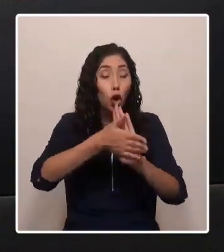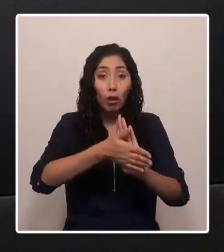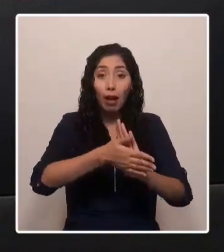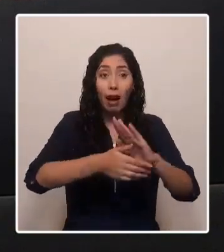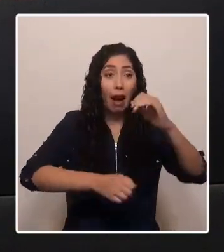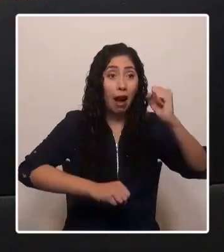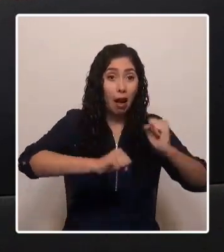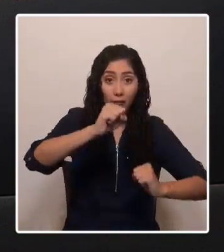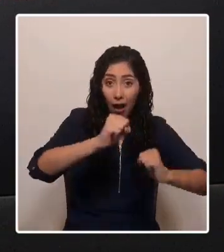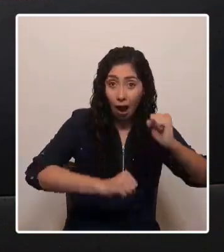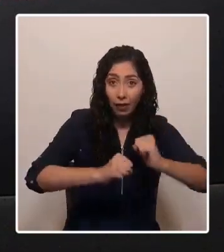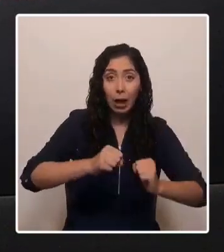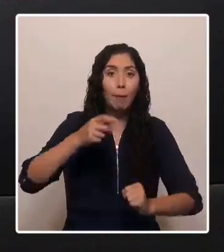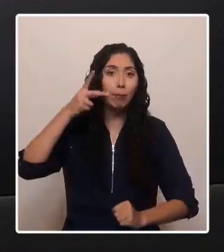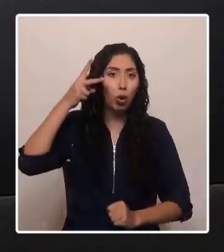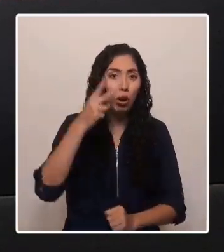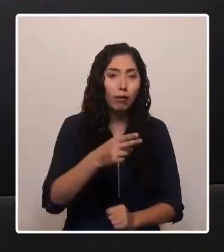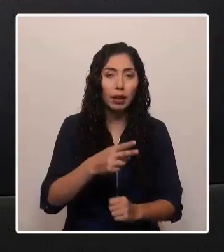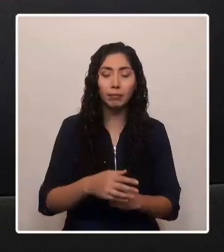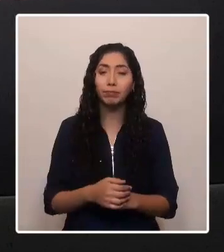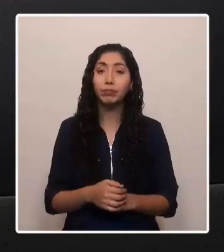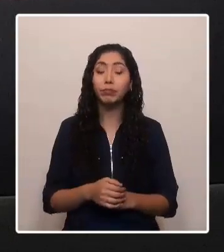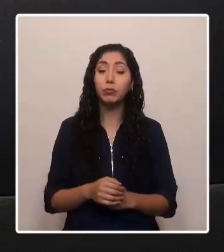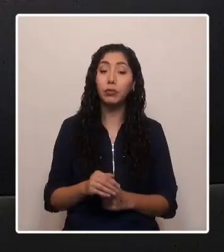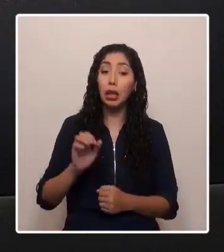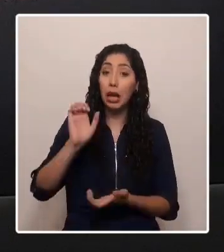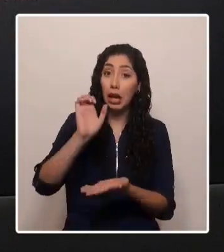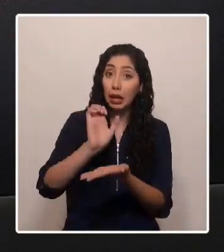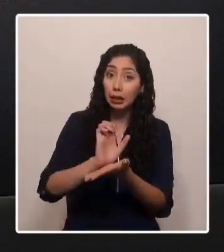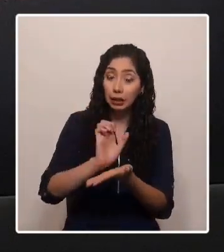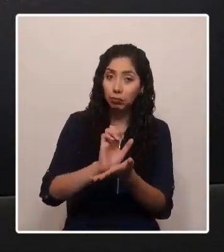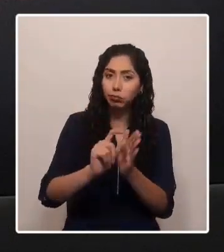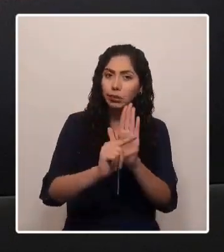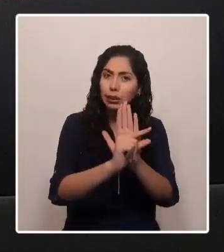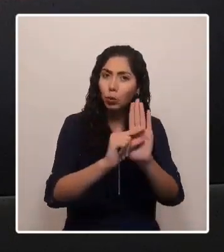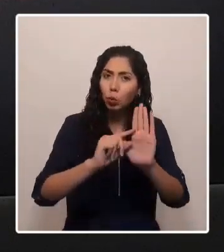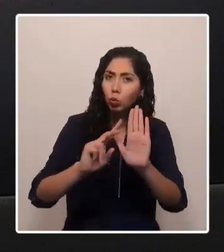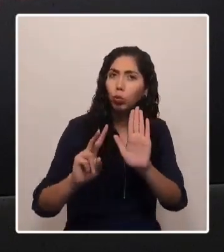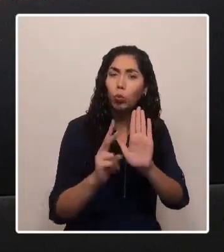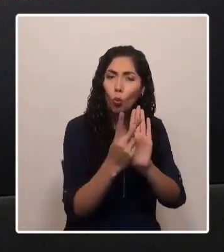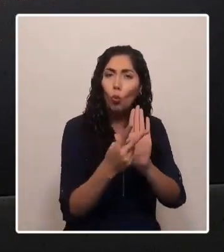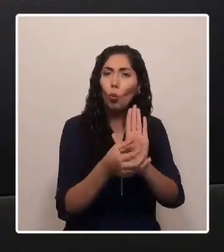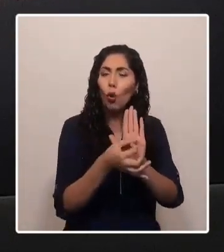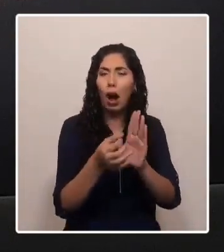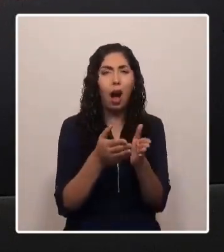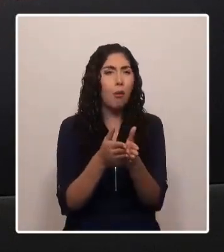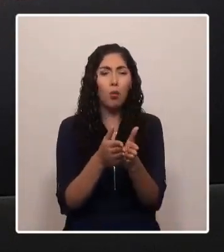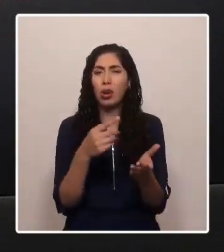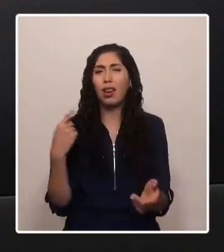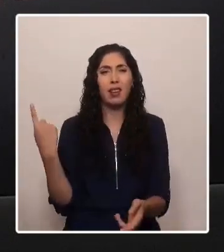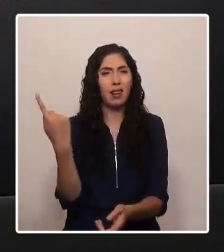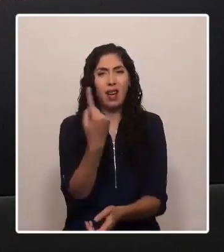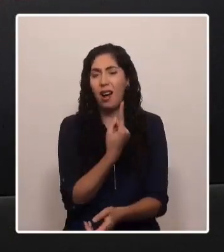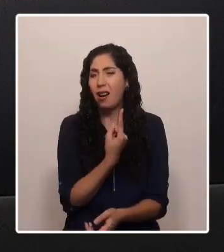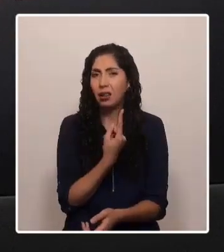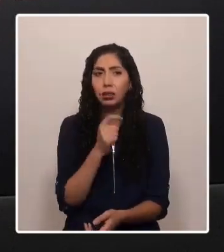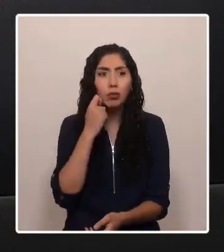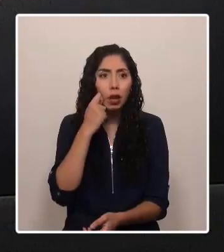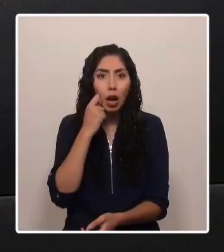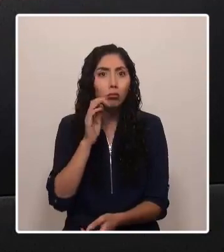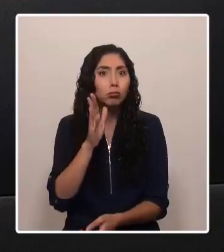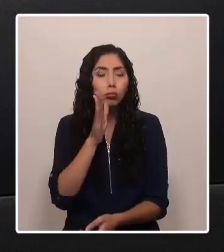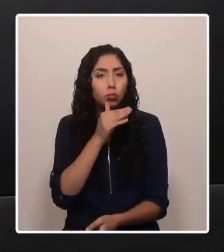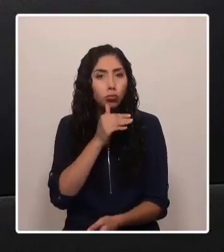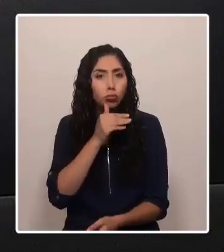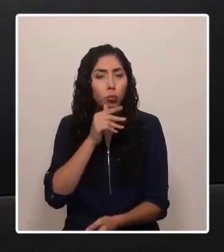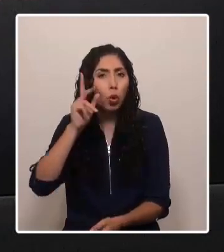listado de ecosistemas representativos que hace el inciso segundo de este artículo es tan amplio que prácticamente no se podría realizar actividad industrial alguna en